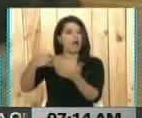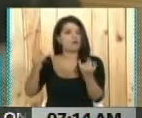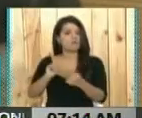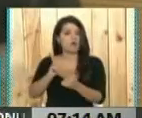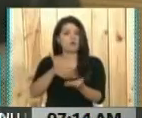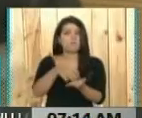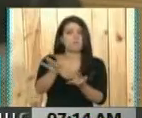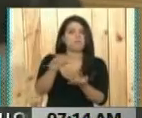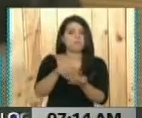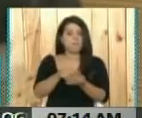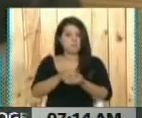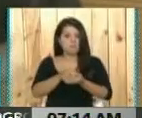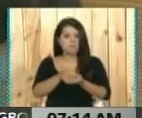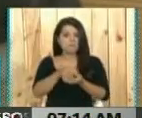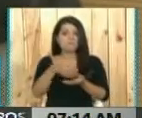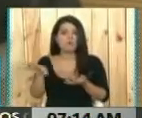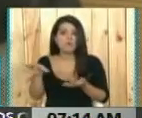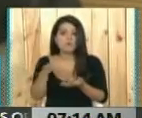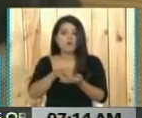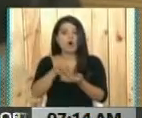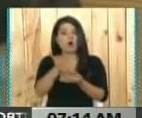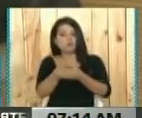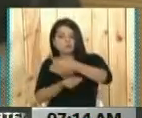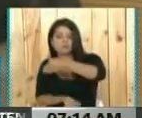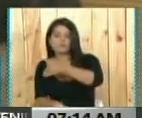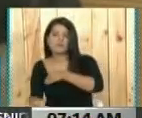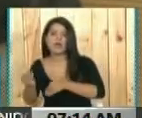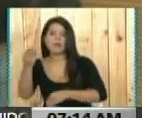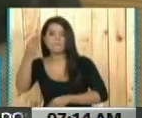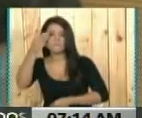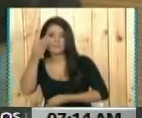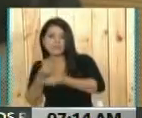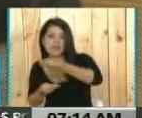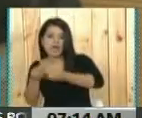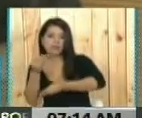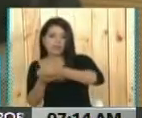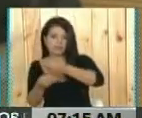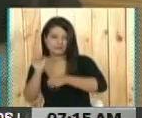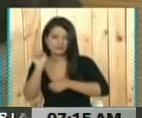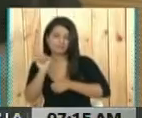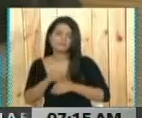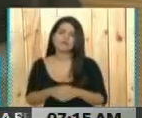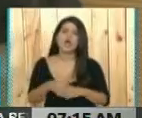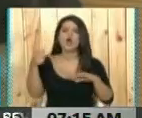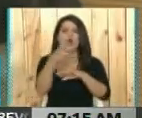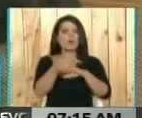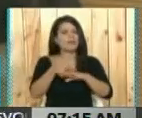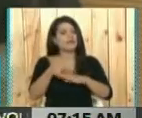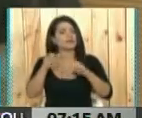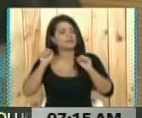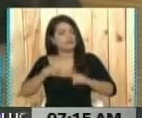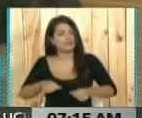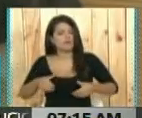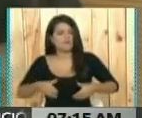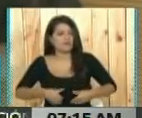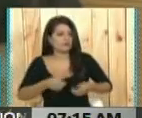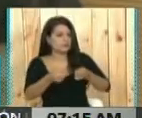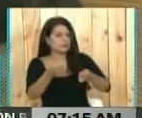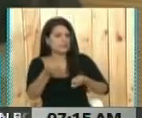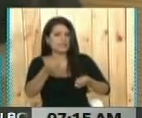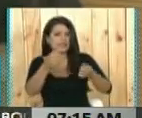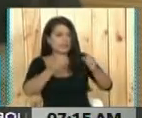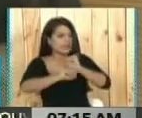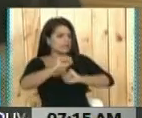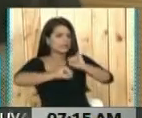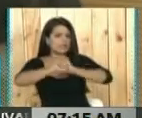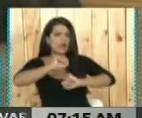paralelos. Ha sido el modelo bolivariano el que ha permitido contener los efectos de tales agresiones y avanzar en el vivir